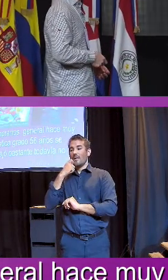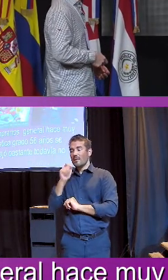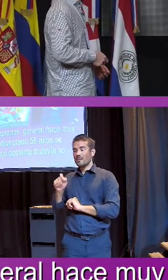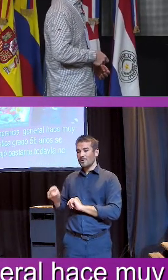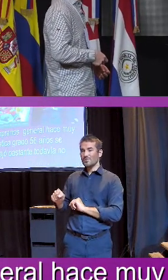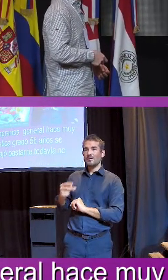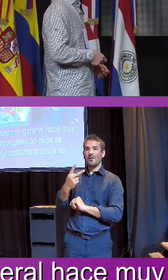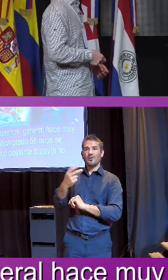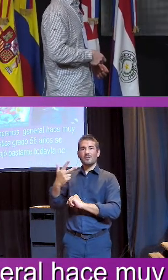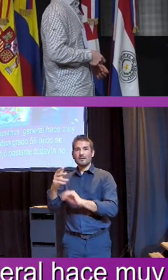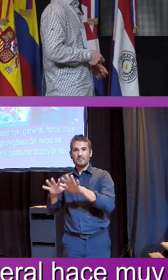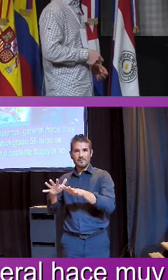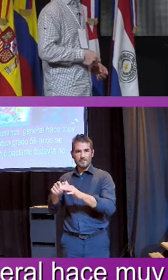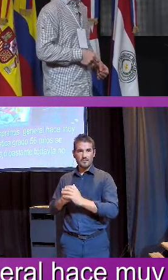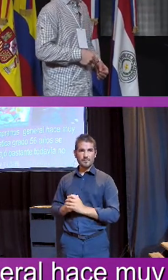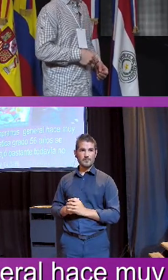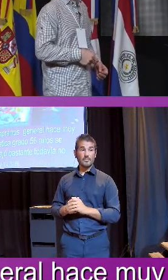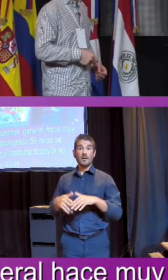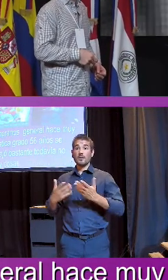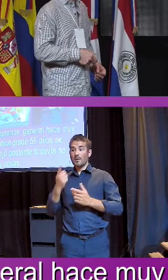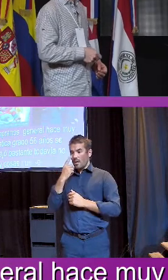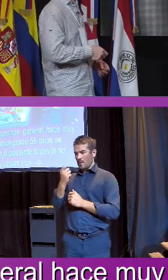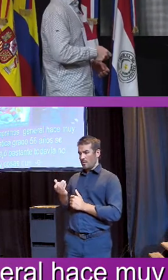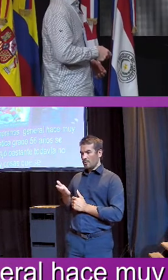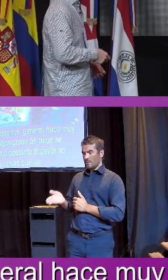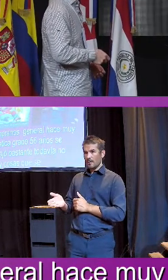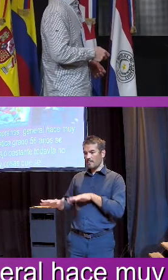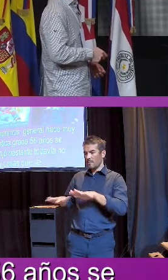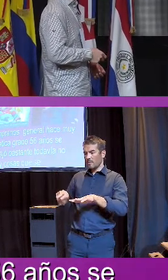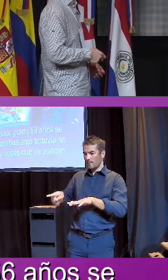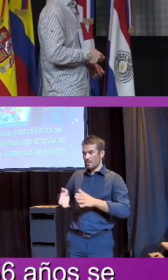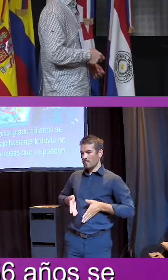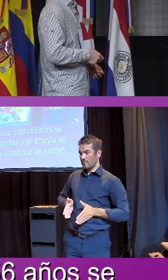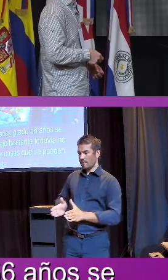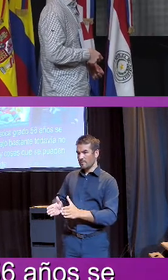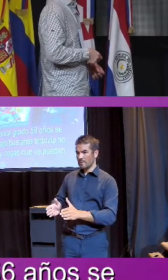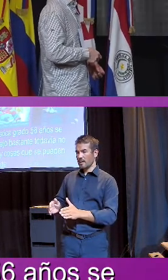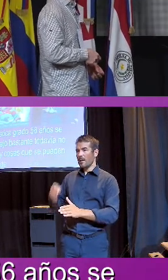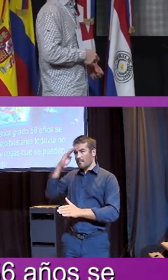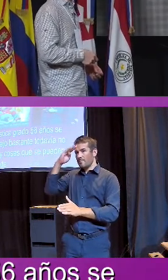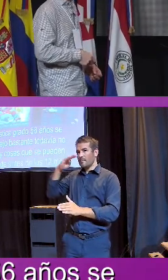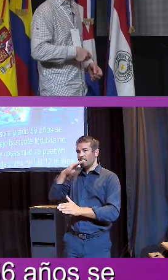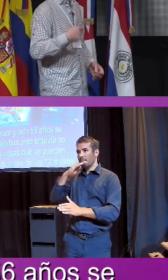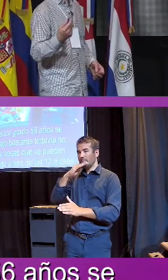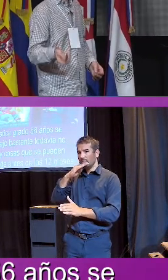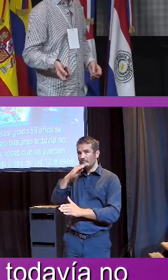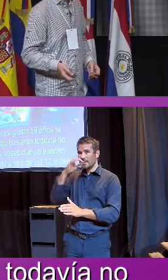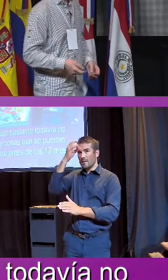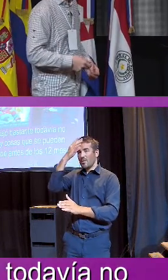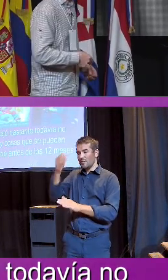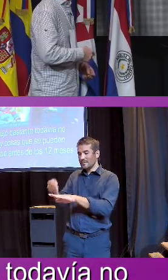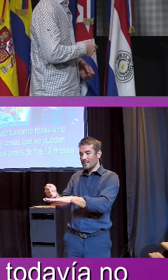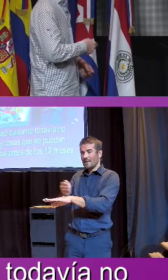ver que hay cosas que se pueden notar desde muy chiquititos, ya desde antes de los 12 meses, en niños que después recibirán